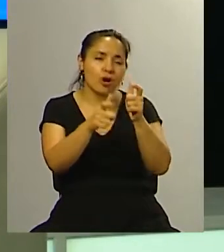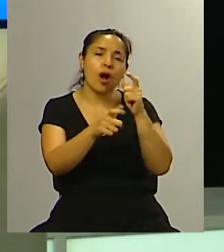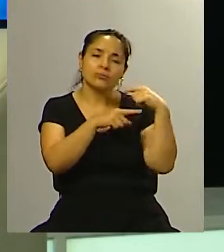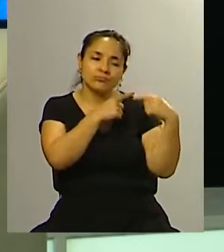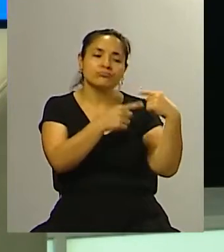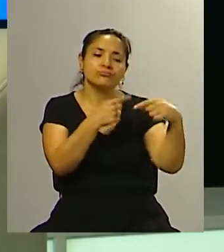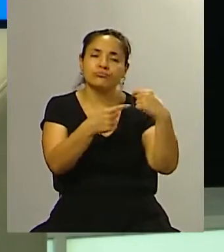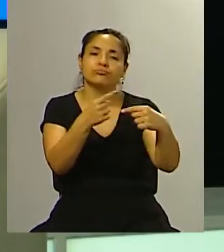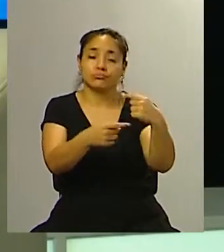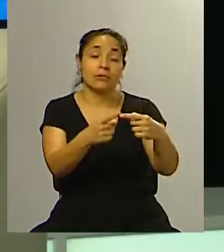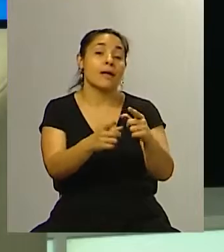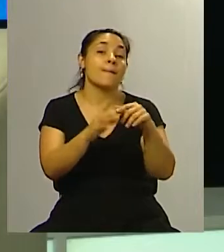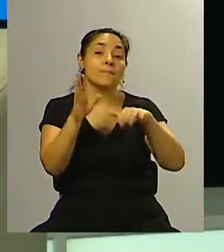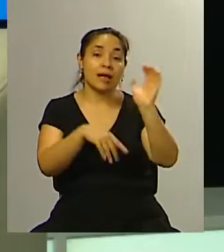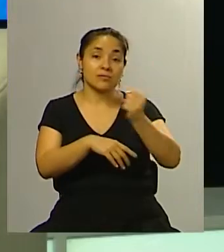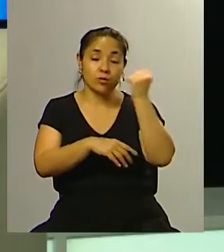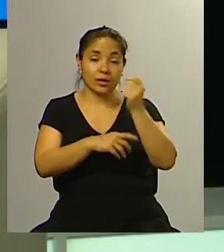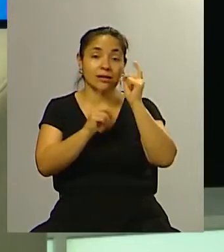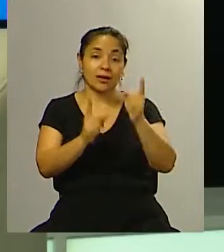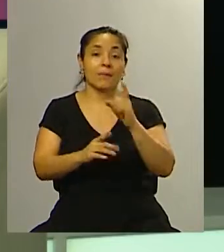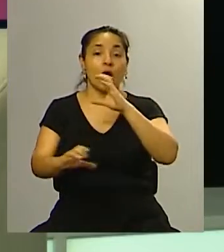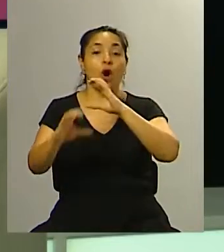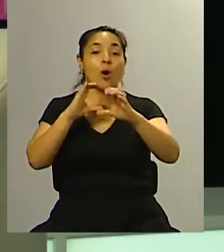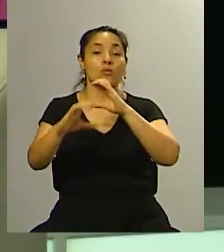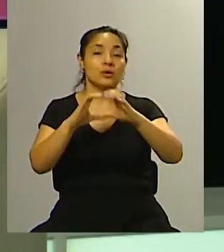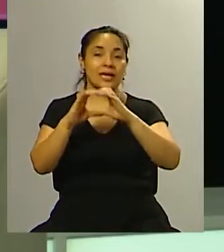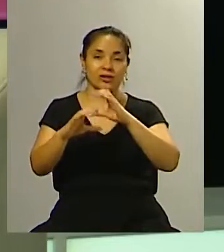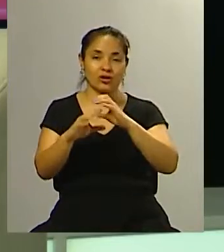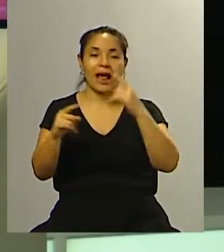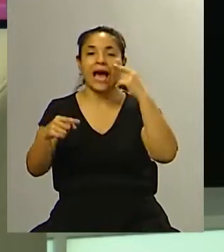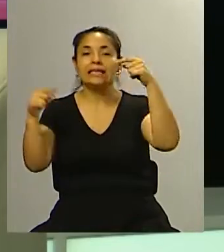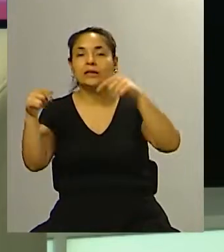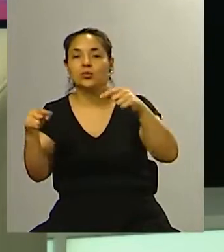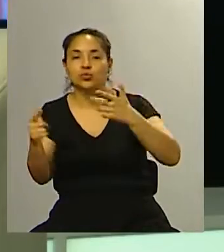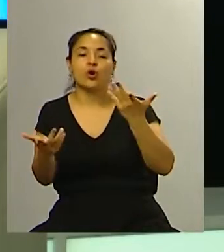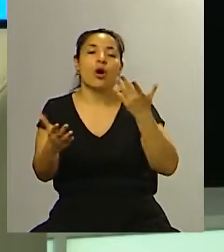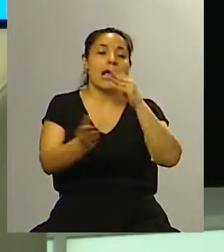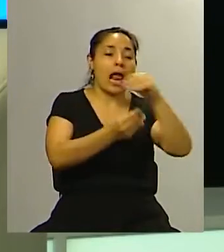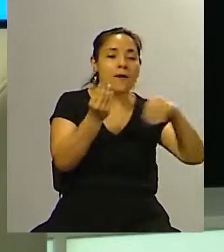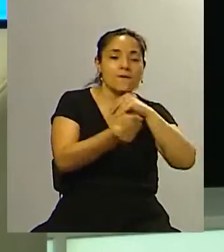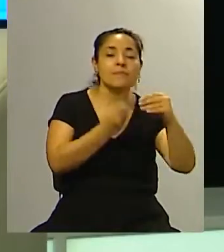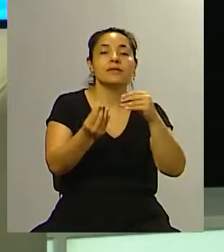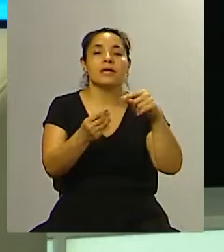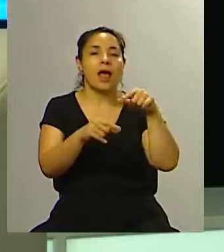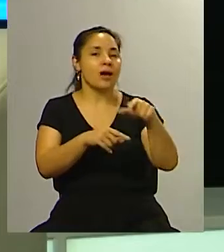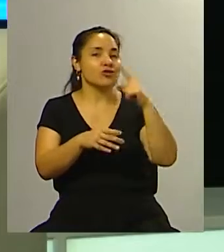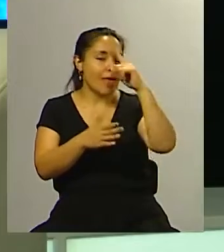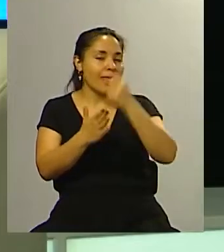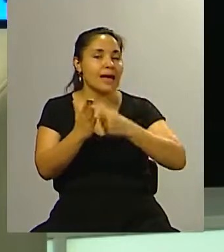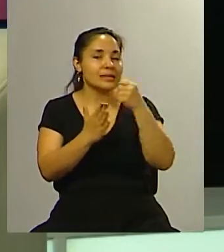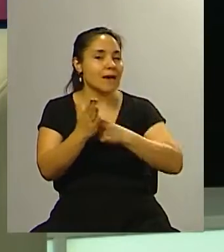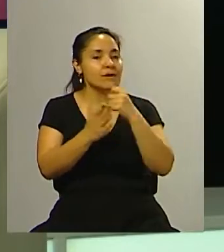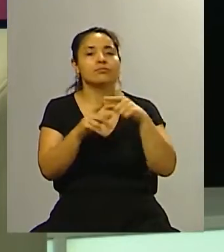y fundamentalmente creo que la comunicación hacia las instituciones, hacia las familias, es un desafío que tenemos que